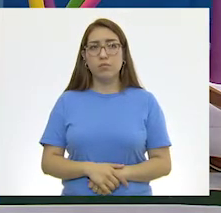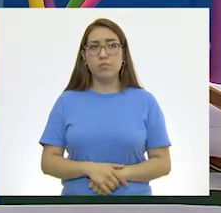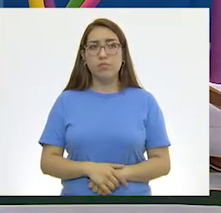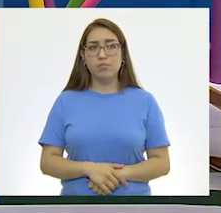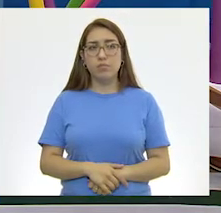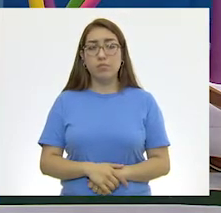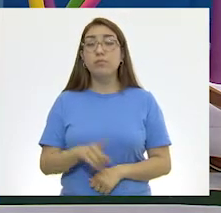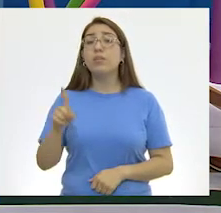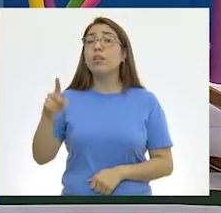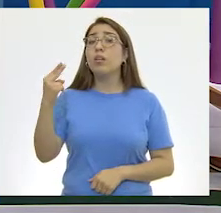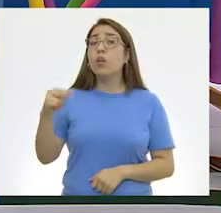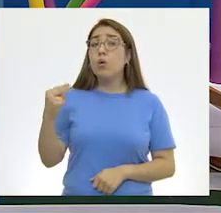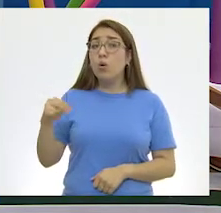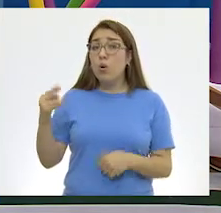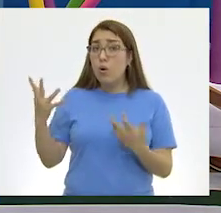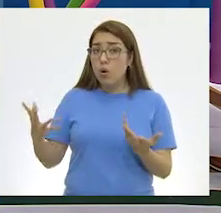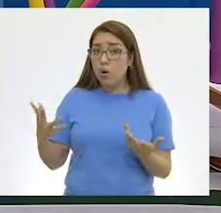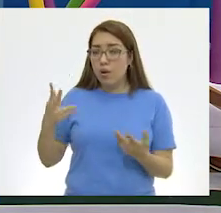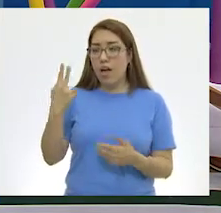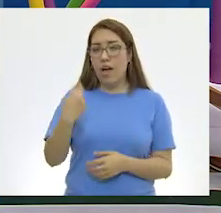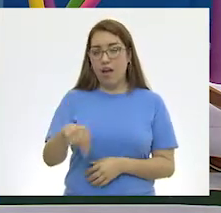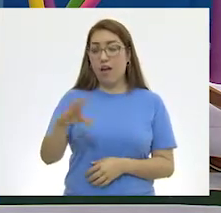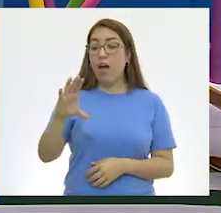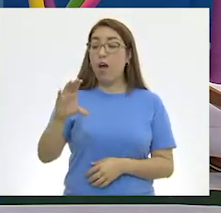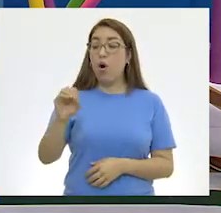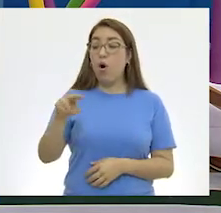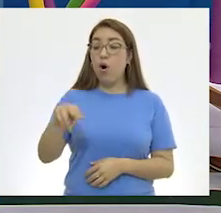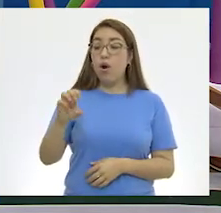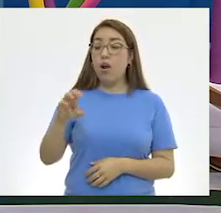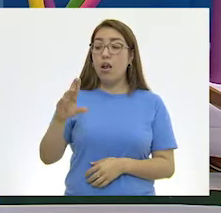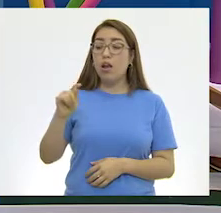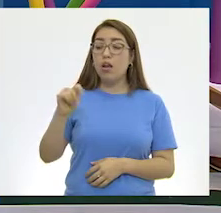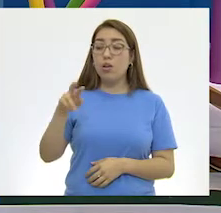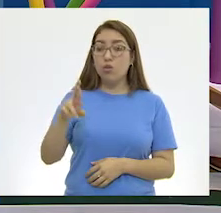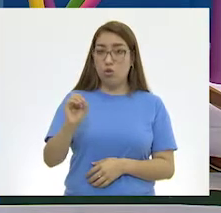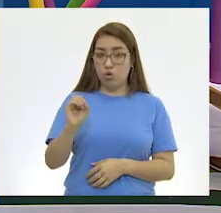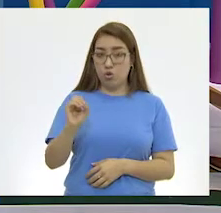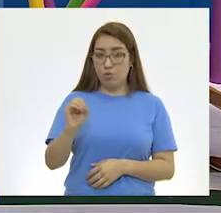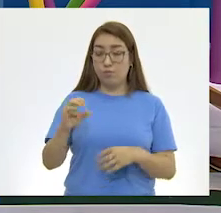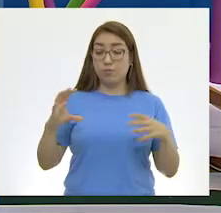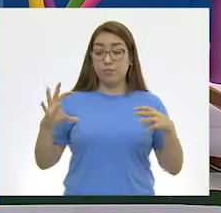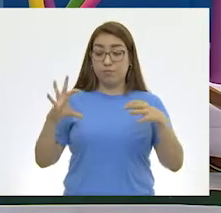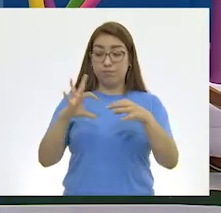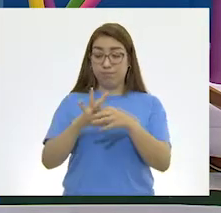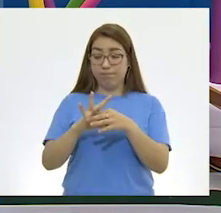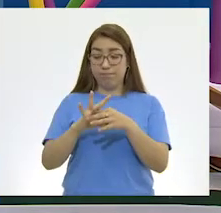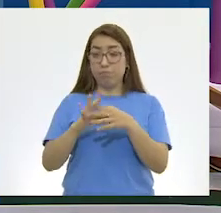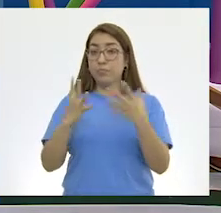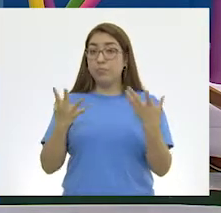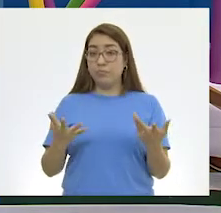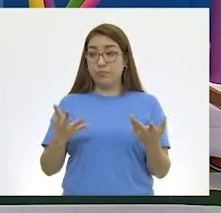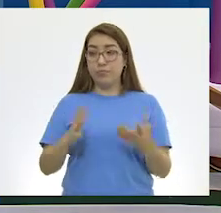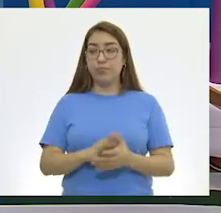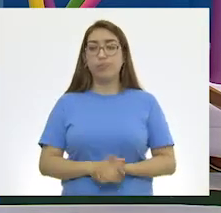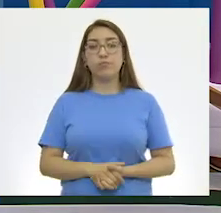¿Cómo se llama esto? Conector. Muy bien, Raulito. Sí. Mientras que